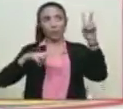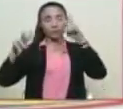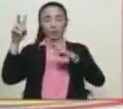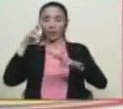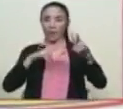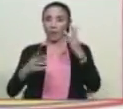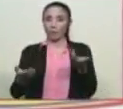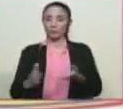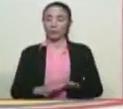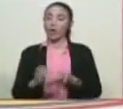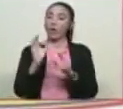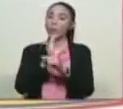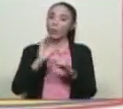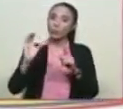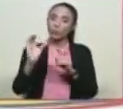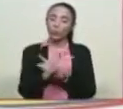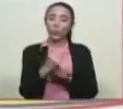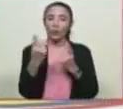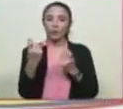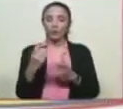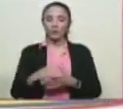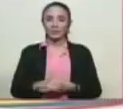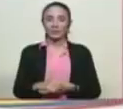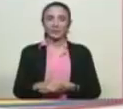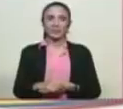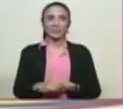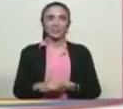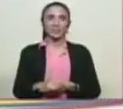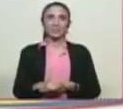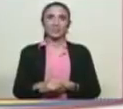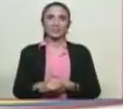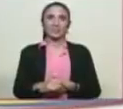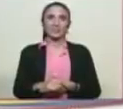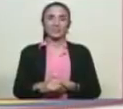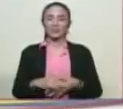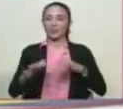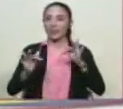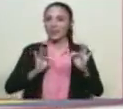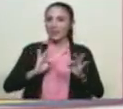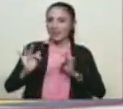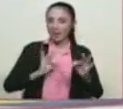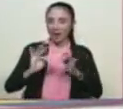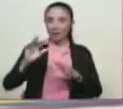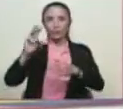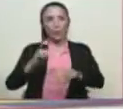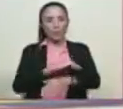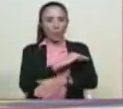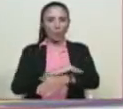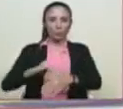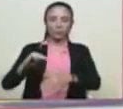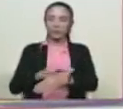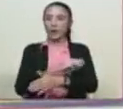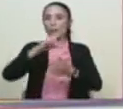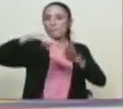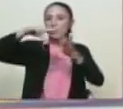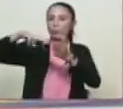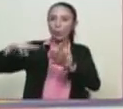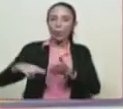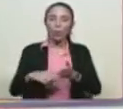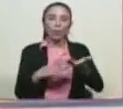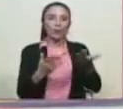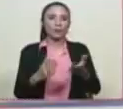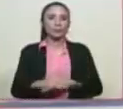La cultura, la práctica de la cultura, del teatro, la música, la literatura, la pintura,